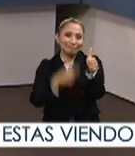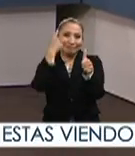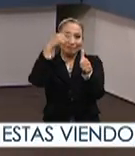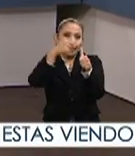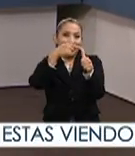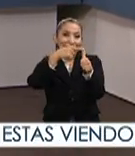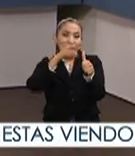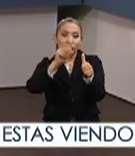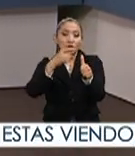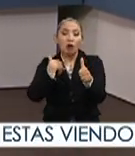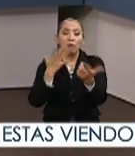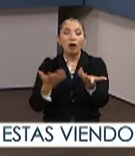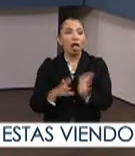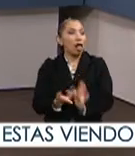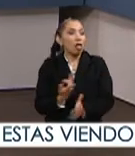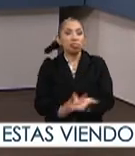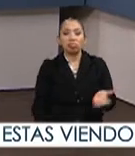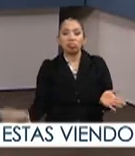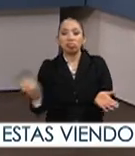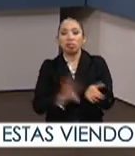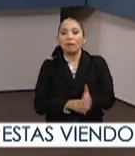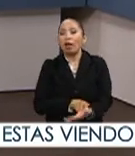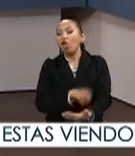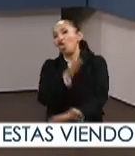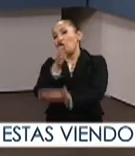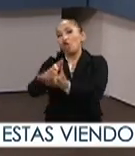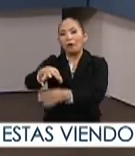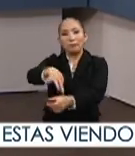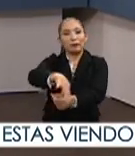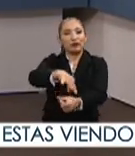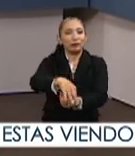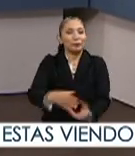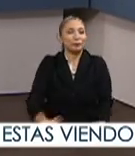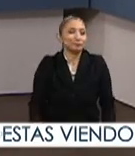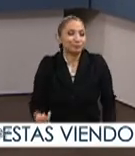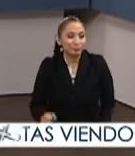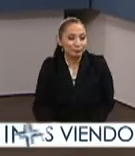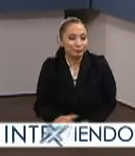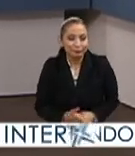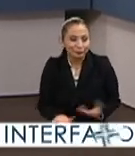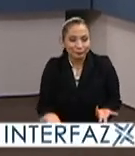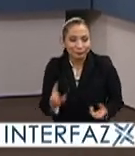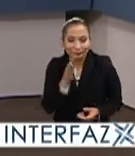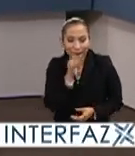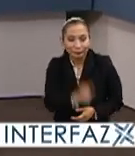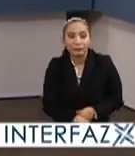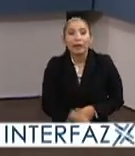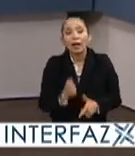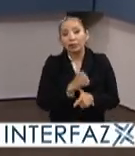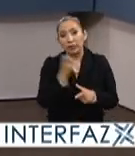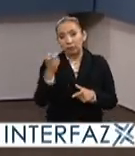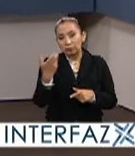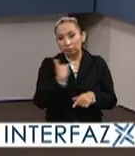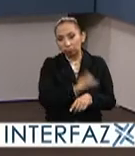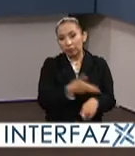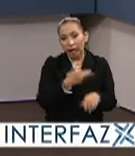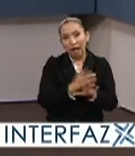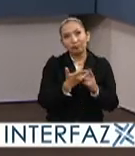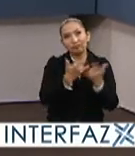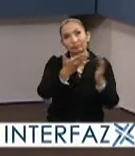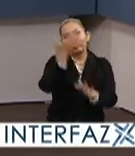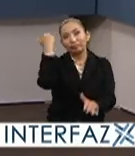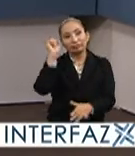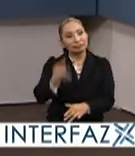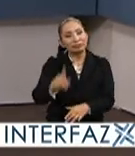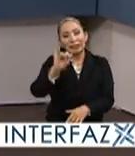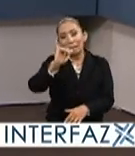que en un momento dado no se le ocurra a alguien volver a ir a votar en algún momento dado, ¿no? Entonces, bueno, este es un proceso ya histórico.